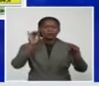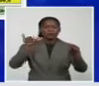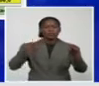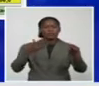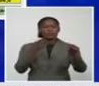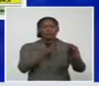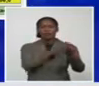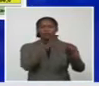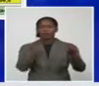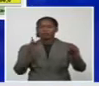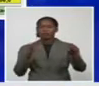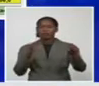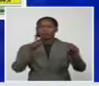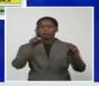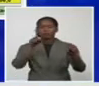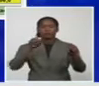108